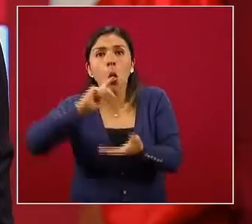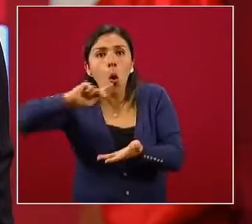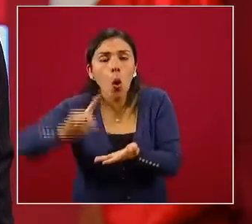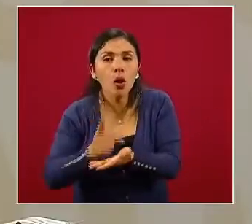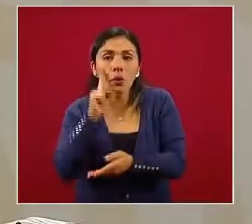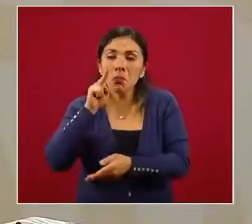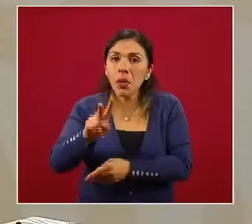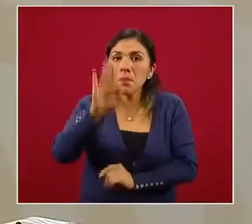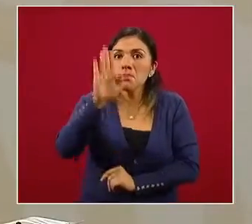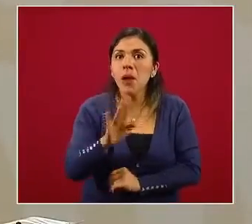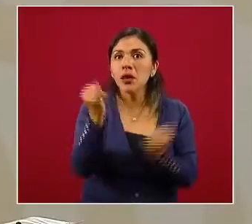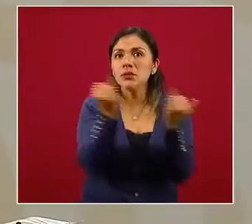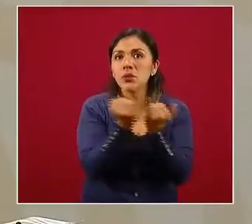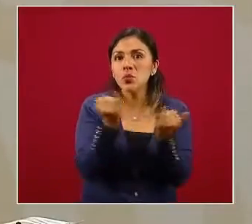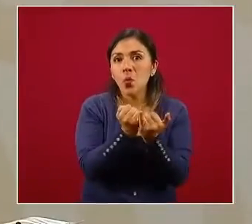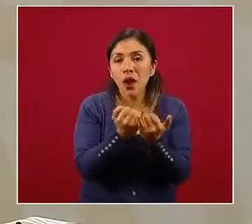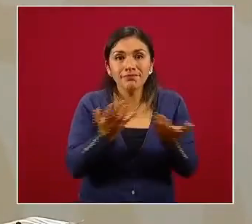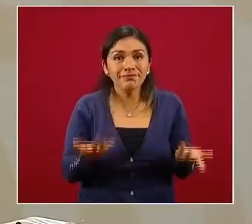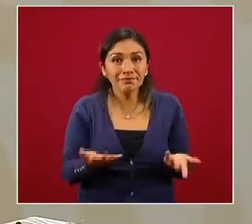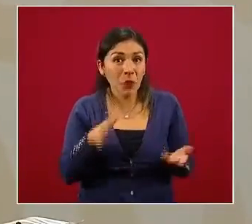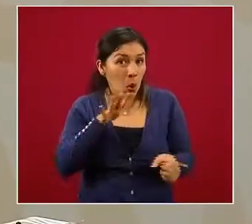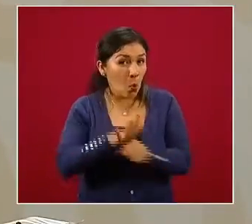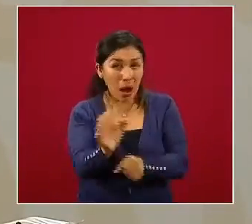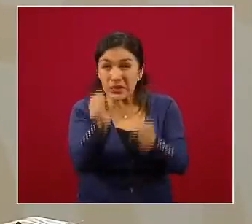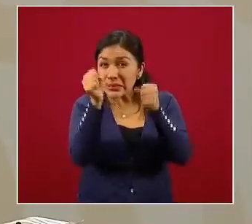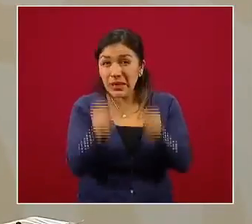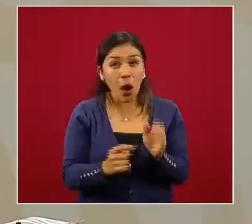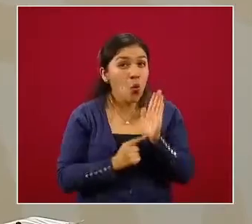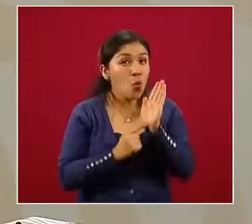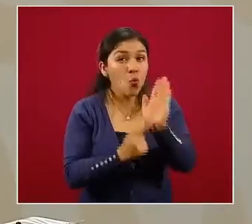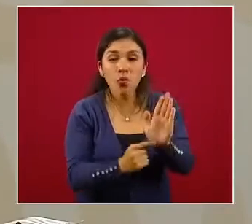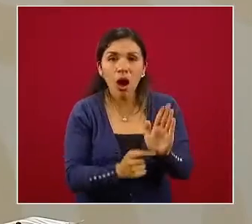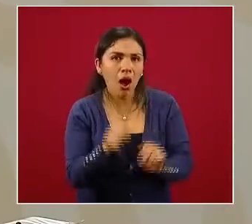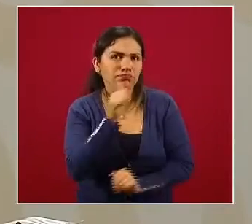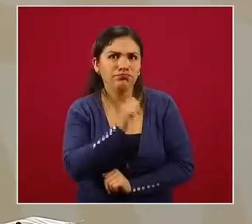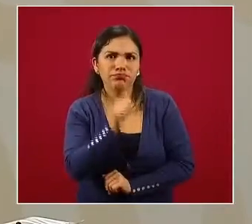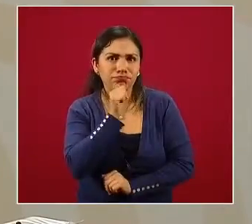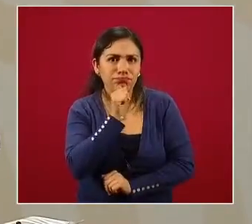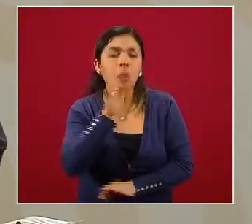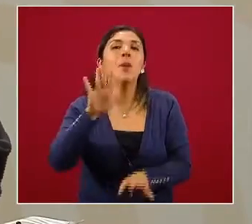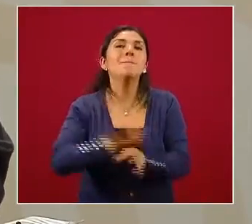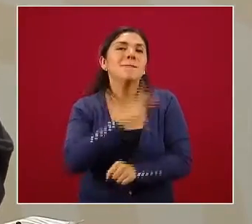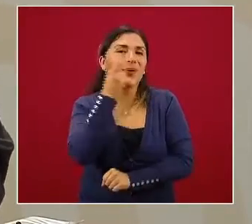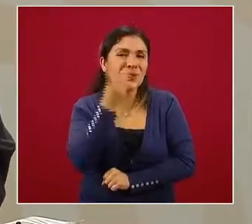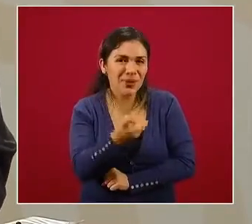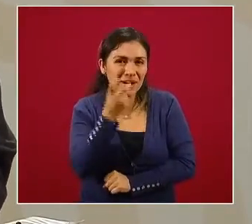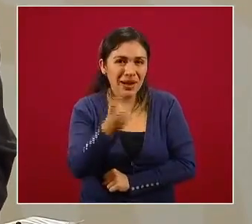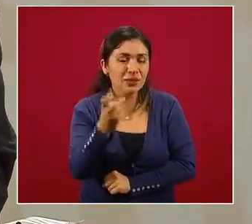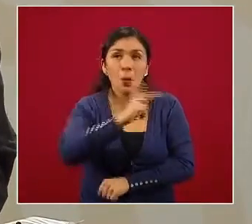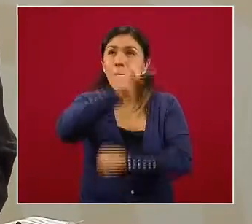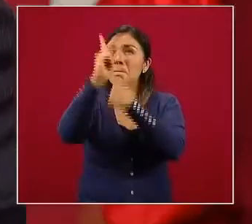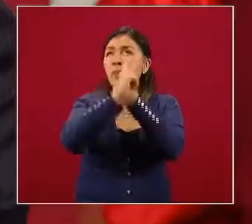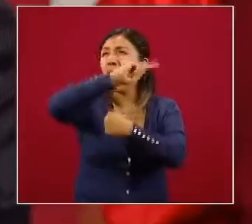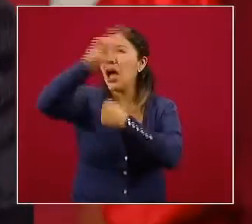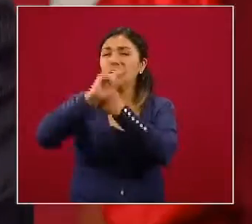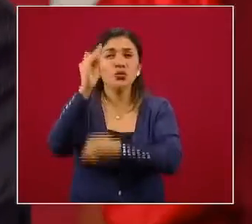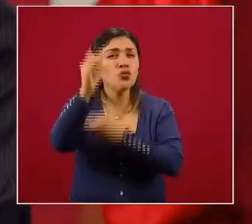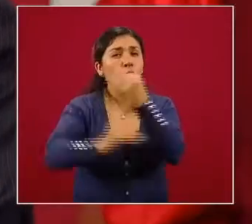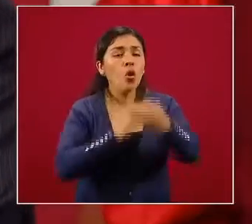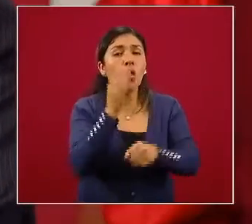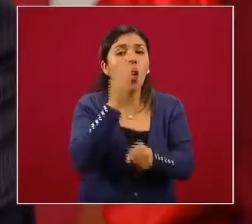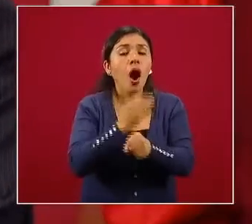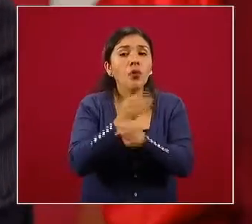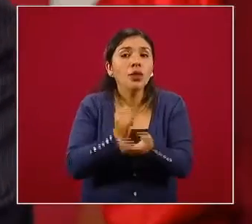parecida a esa. Entonces, no hay garantía y por esa razón es que todos los países estamos